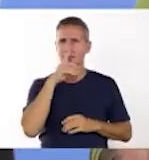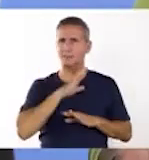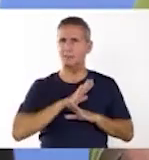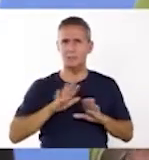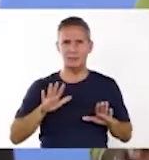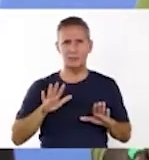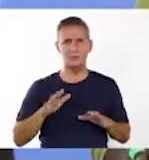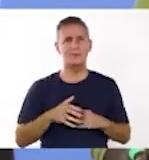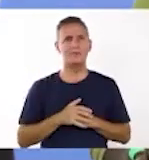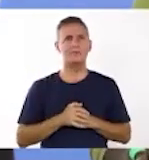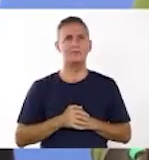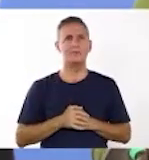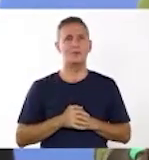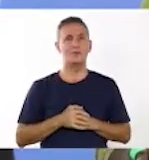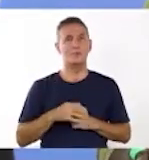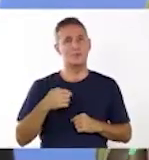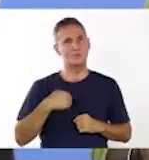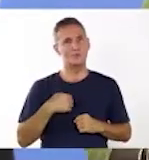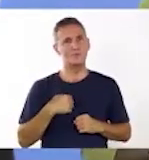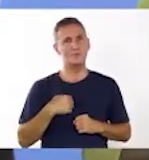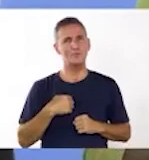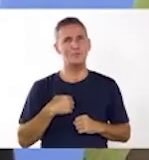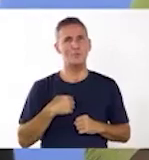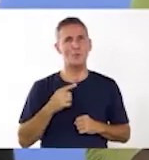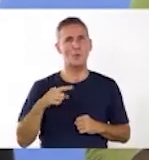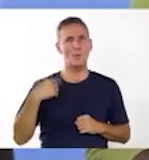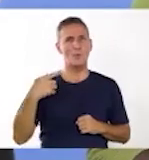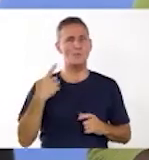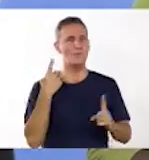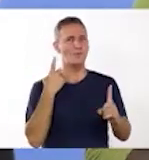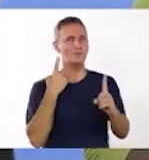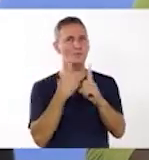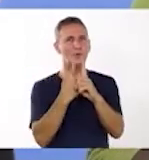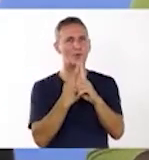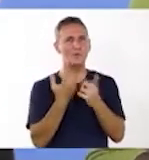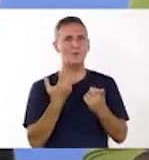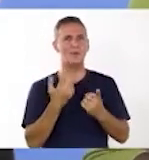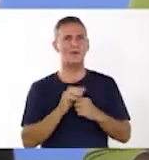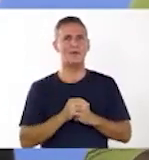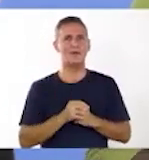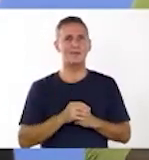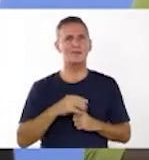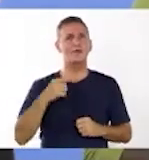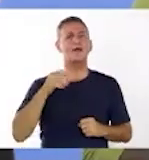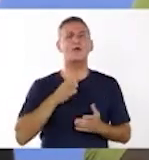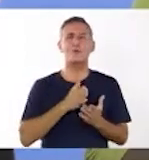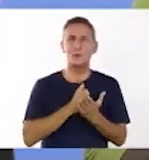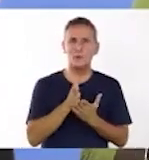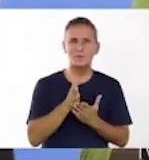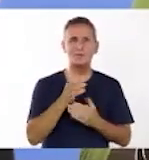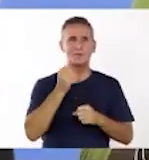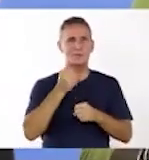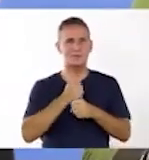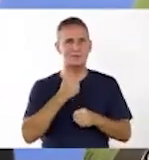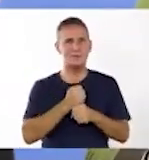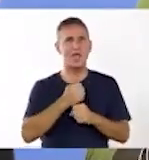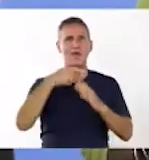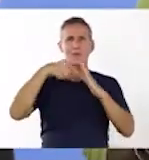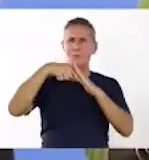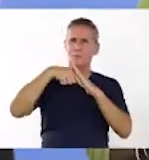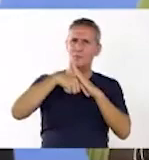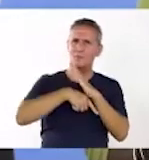Y bueno, estamos terminando ya. Los espero en un próximo encuentro. Sigan